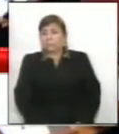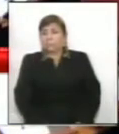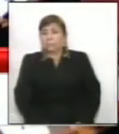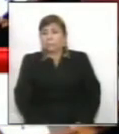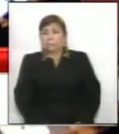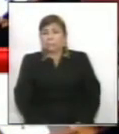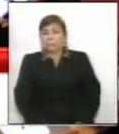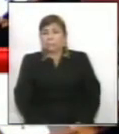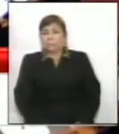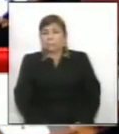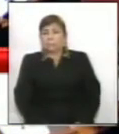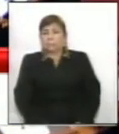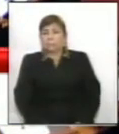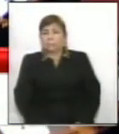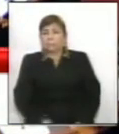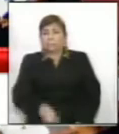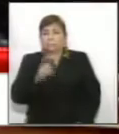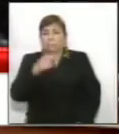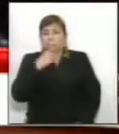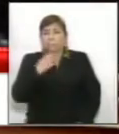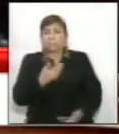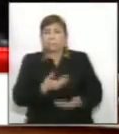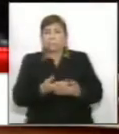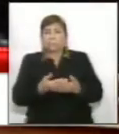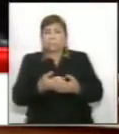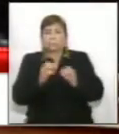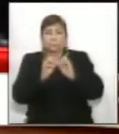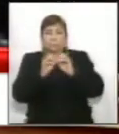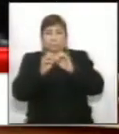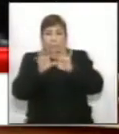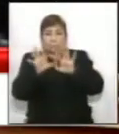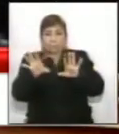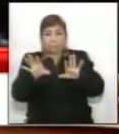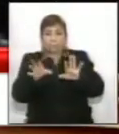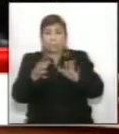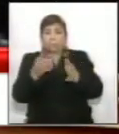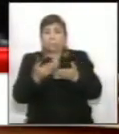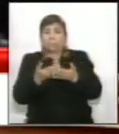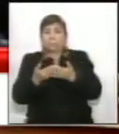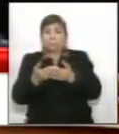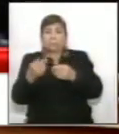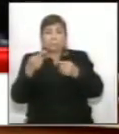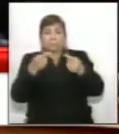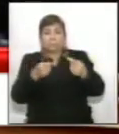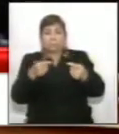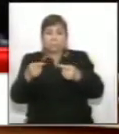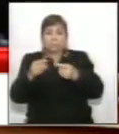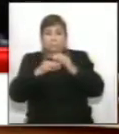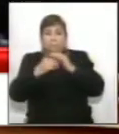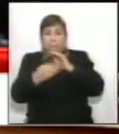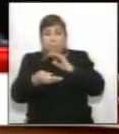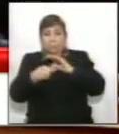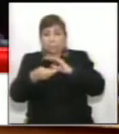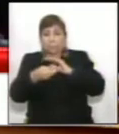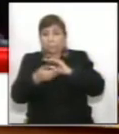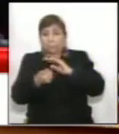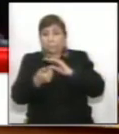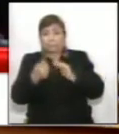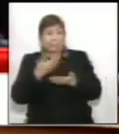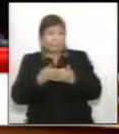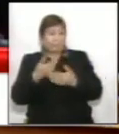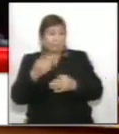Culmine, congresista. Necesario es la transparencia. Es sinónimo de la lucha contra la corrupción. Apostemos